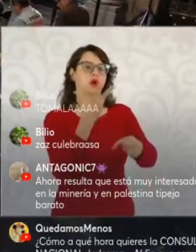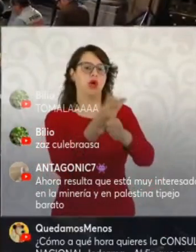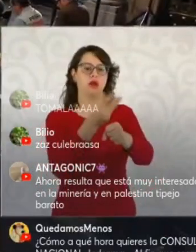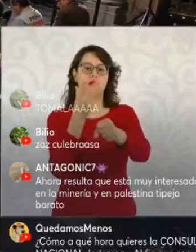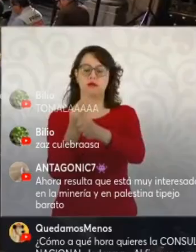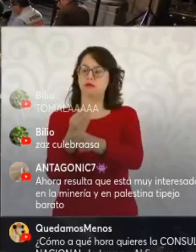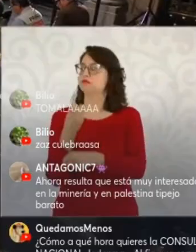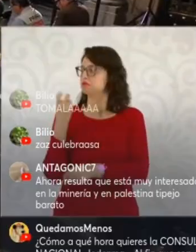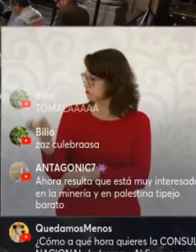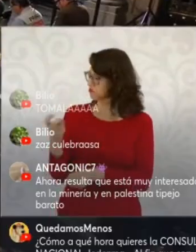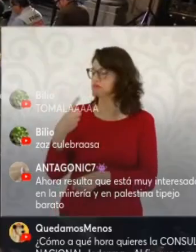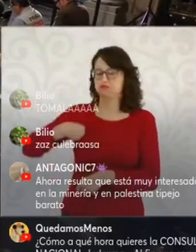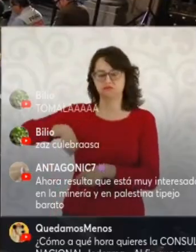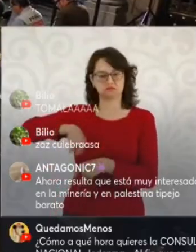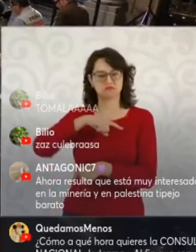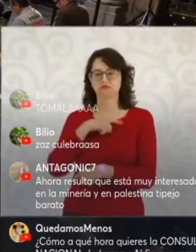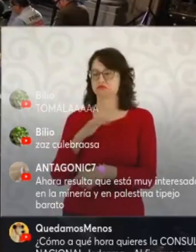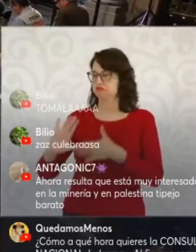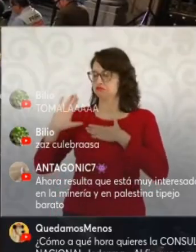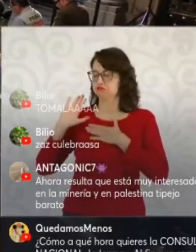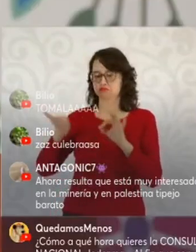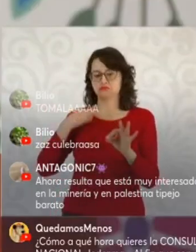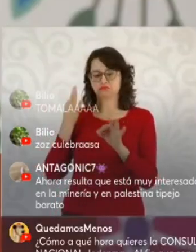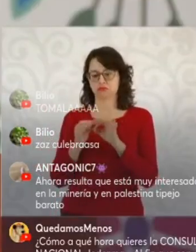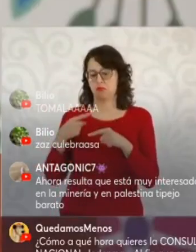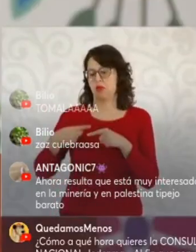este año, este mismo año van a quedar todos.